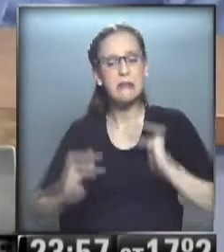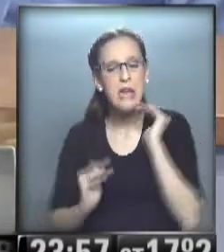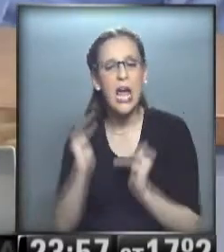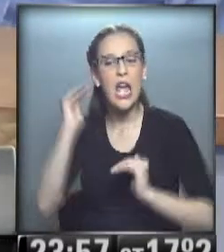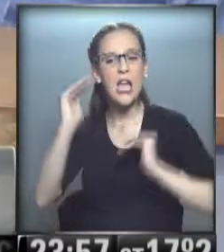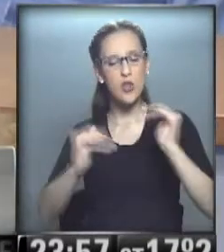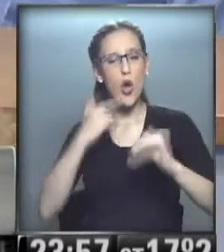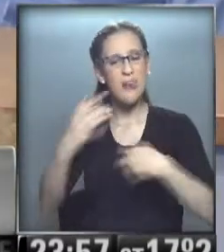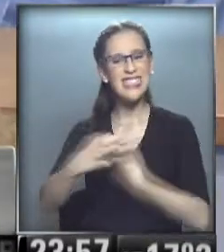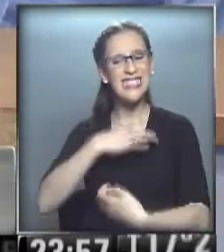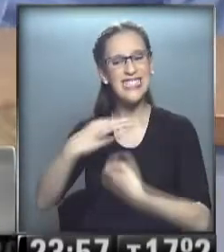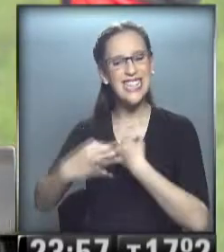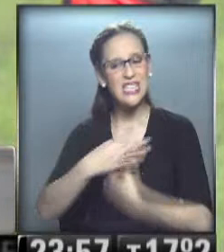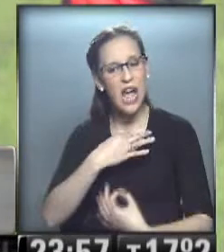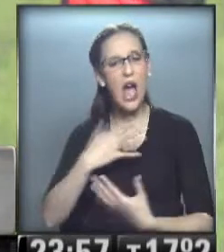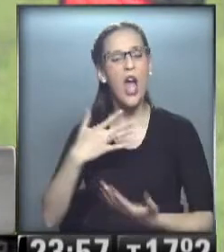me educaron,